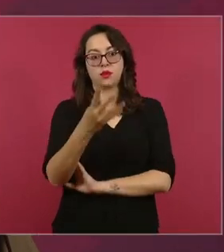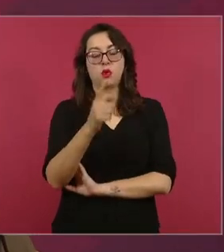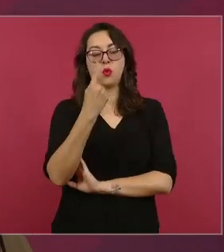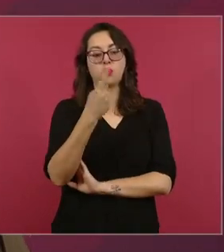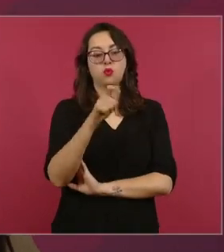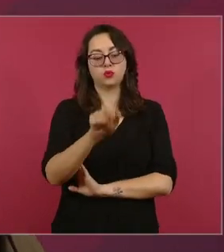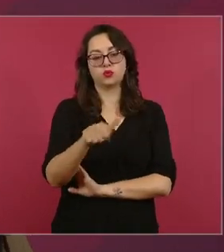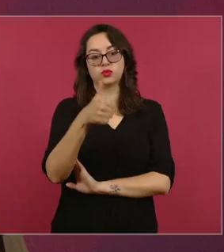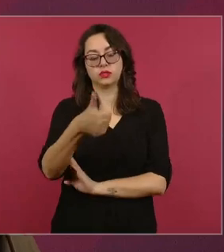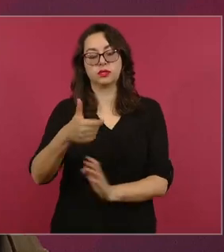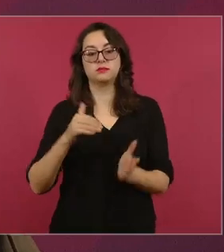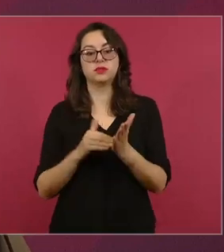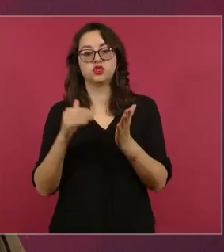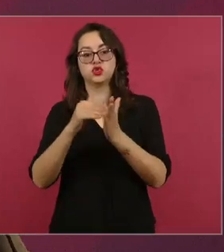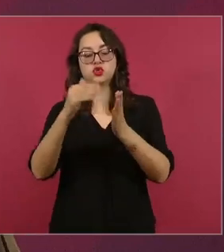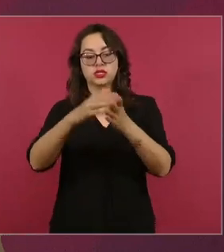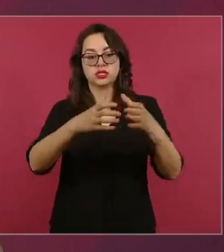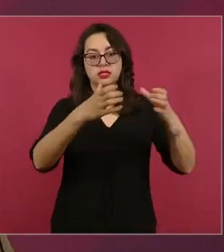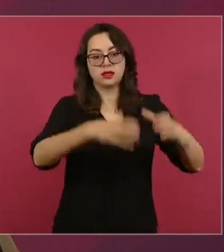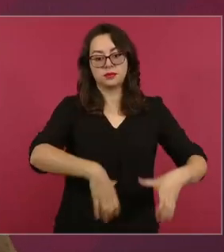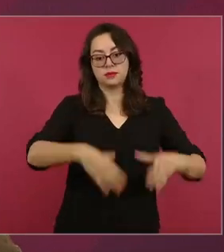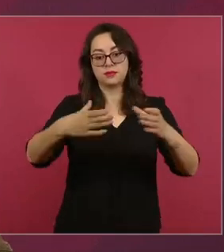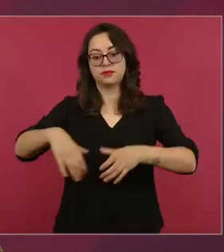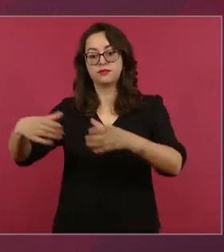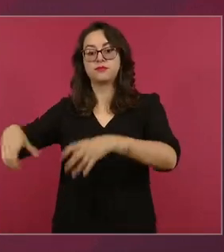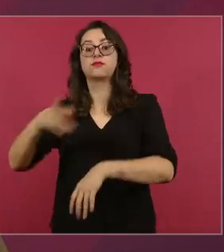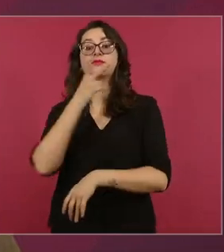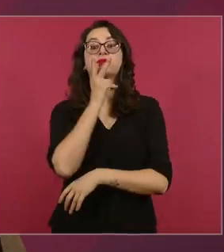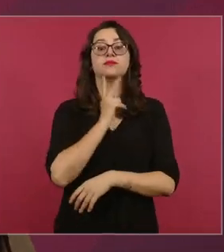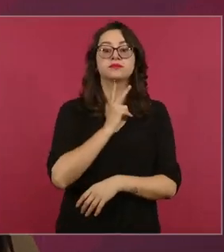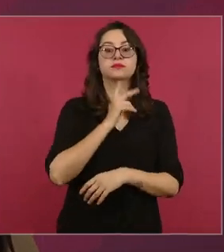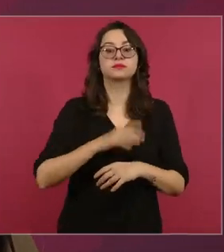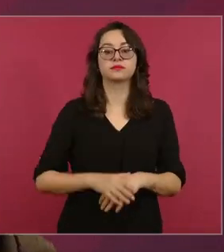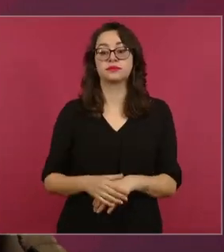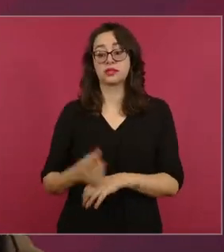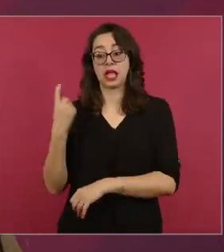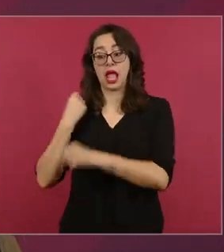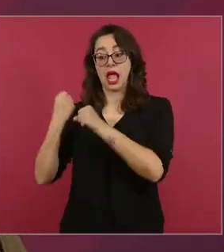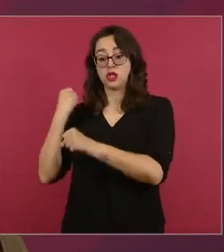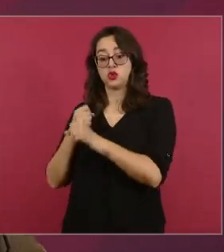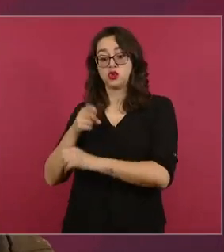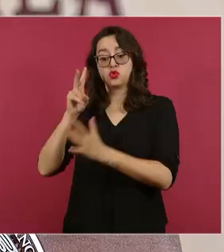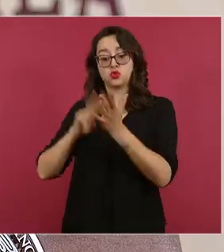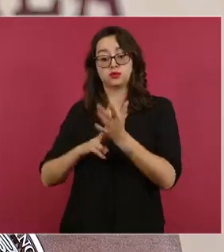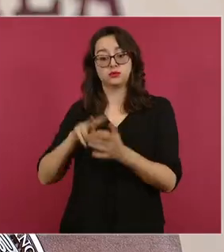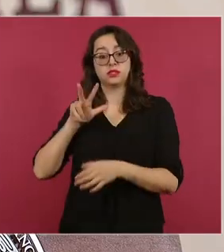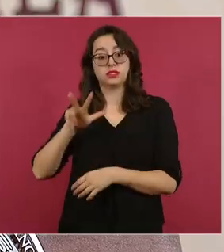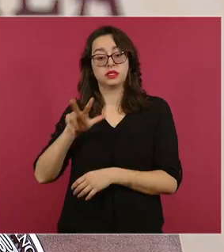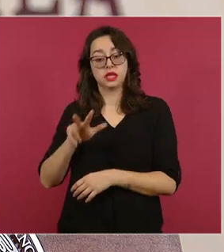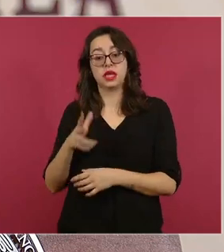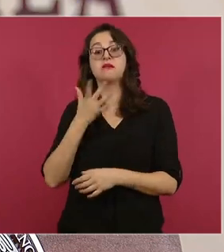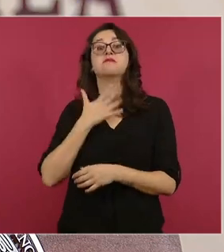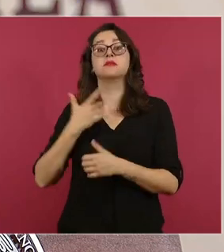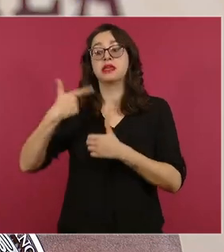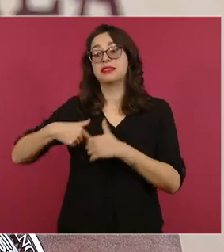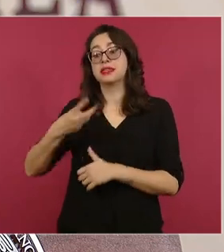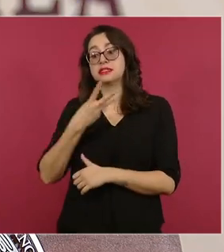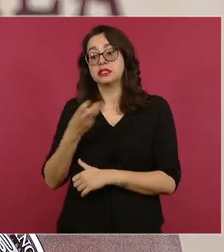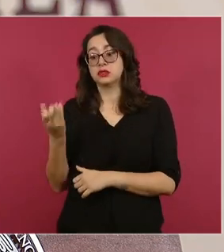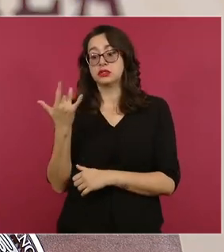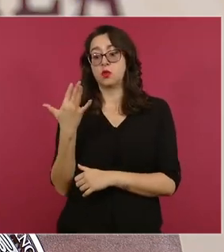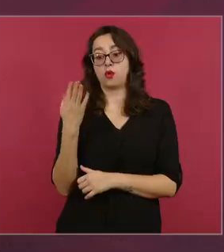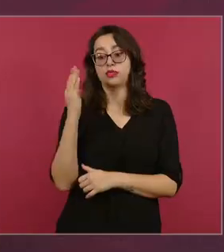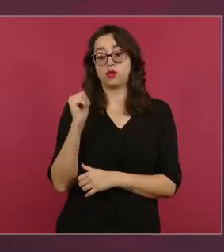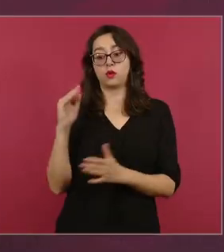de barriles. En cuanto a gasolinas, en 2018 se producían 359 mil barriles diarios y